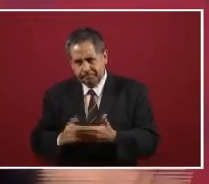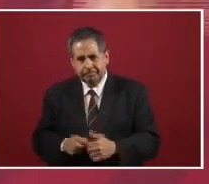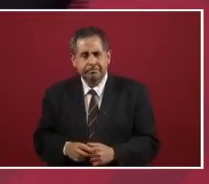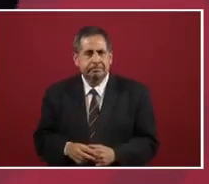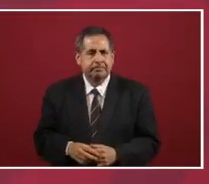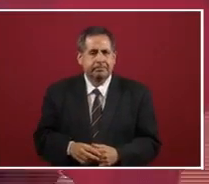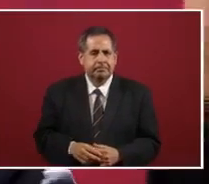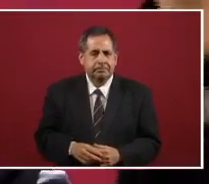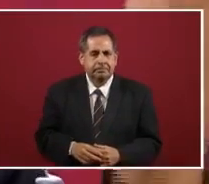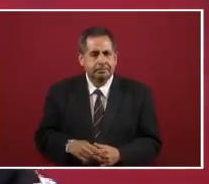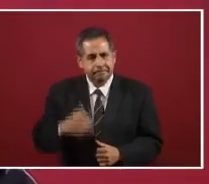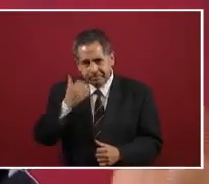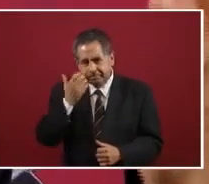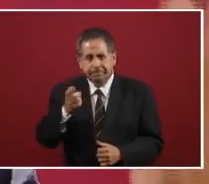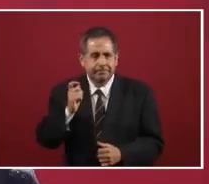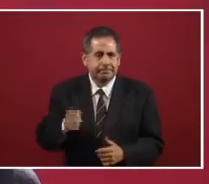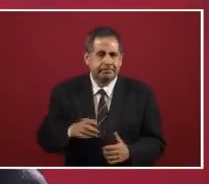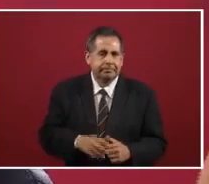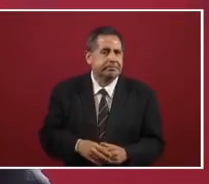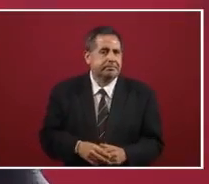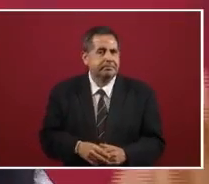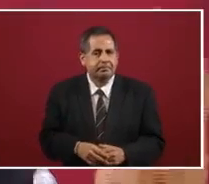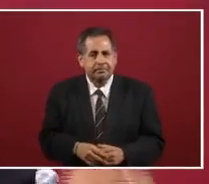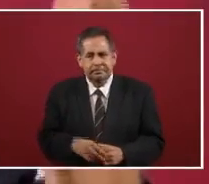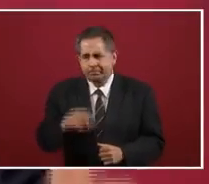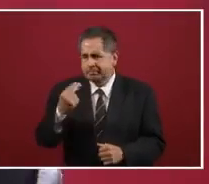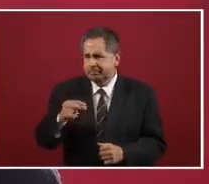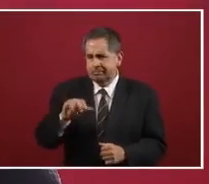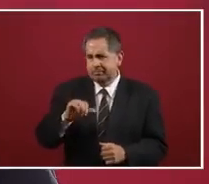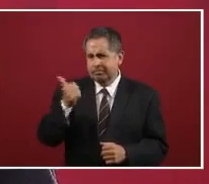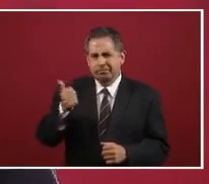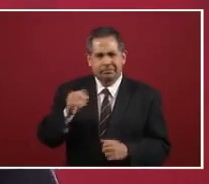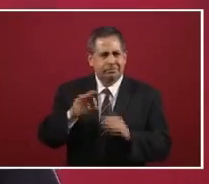que querían que se llamara